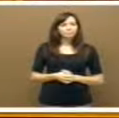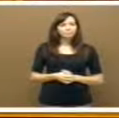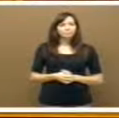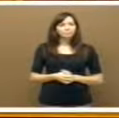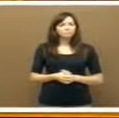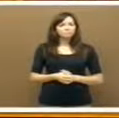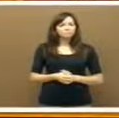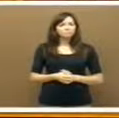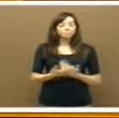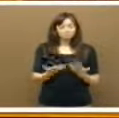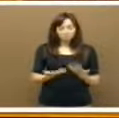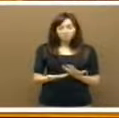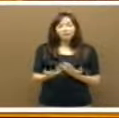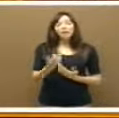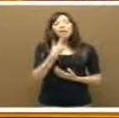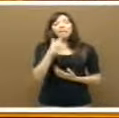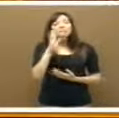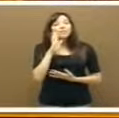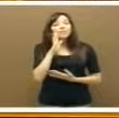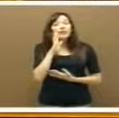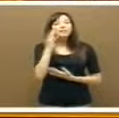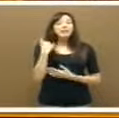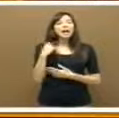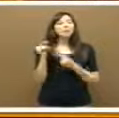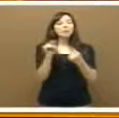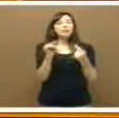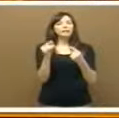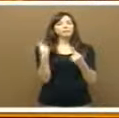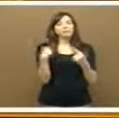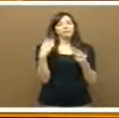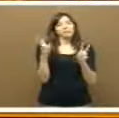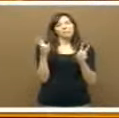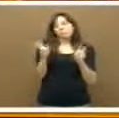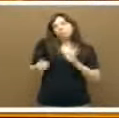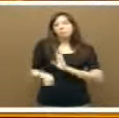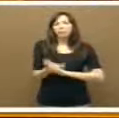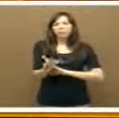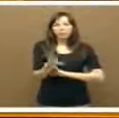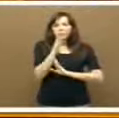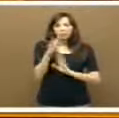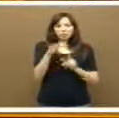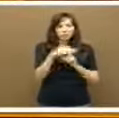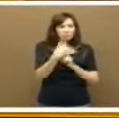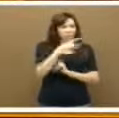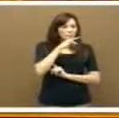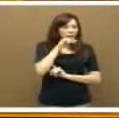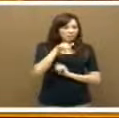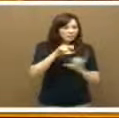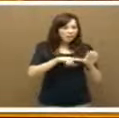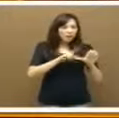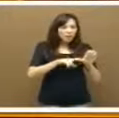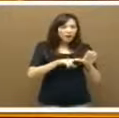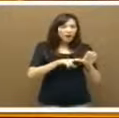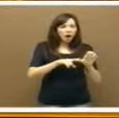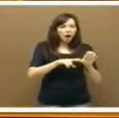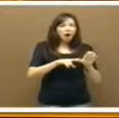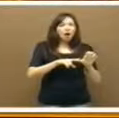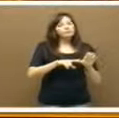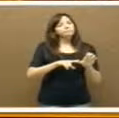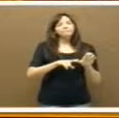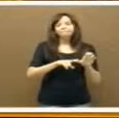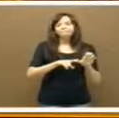Decía que han tenido que sacar ahora este debate, porque cuando le van las cosas mal a Extremadura, en principio la silencia. Y después,